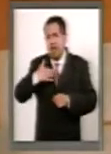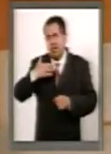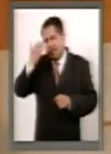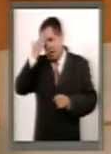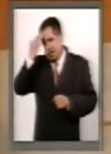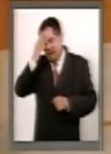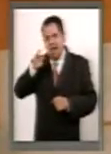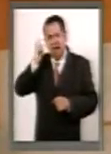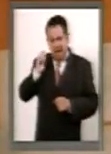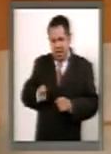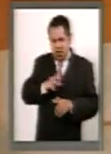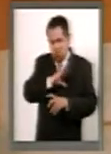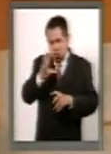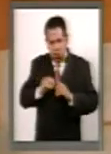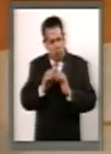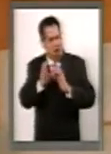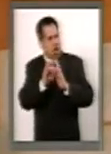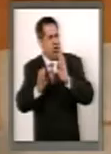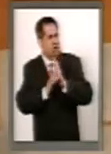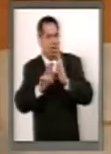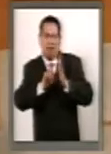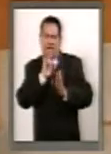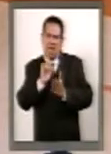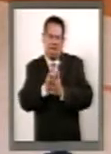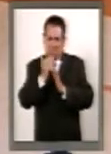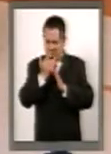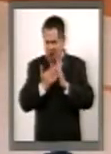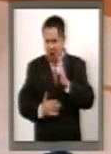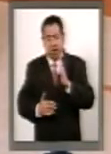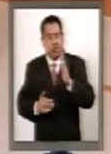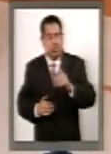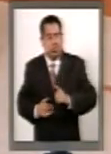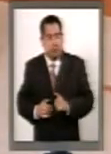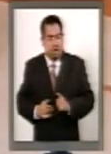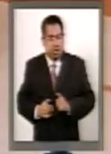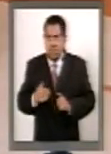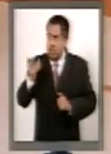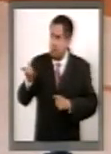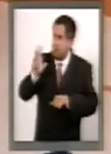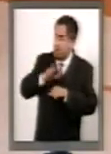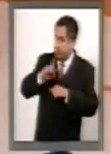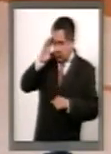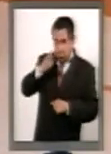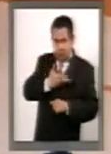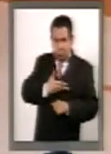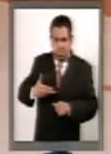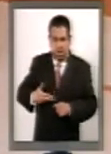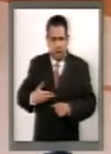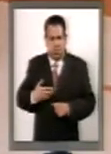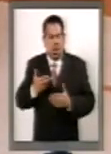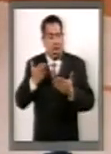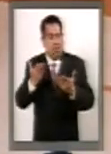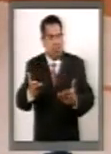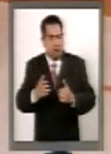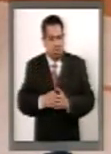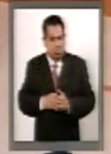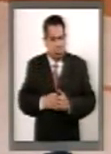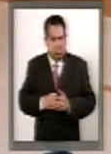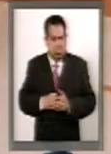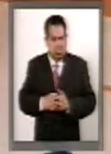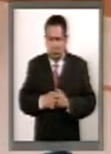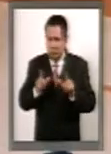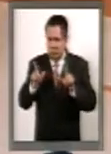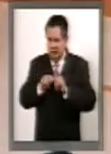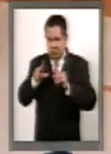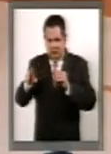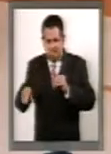de nuestro nuevo orden fundamental. Si me permite, señor presidente, hago una acotación